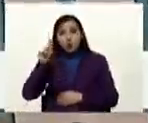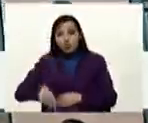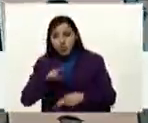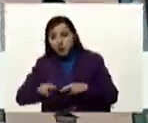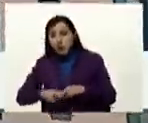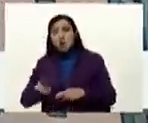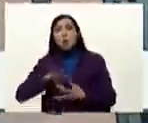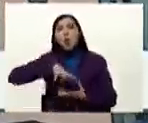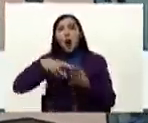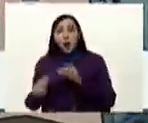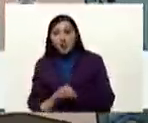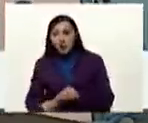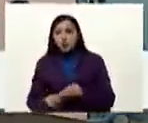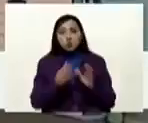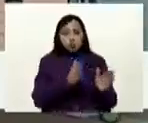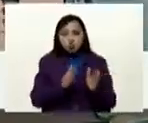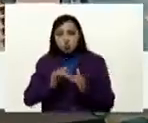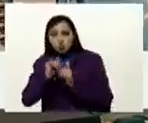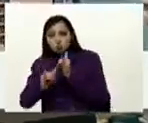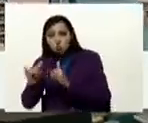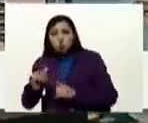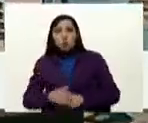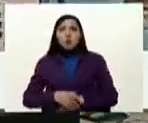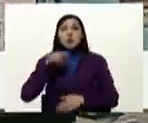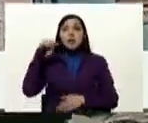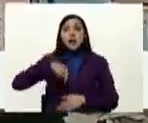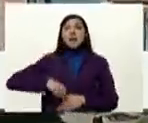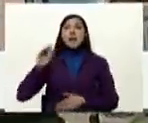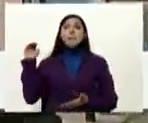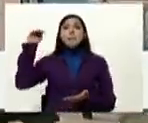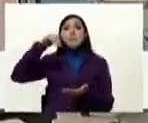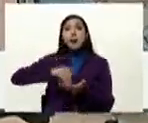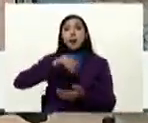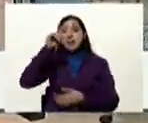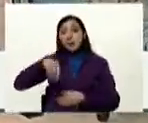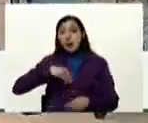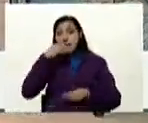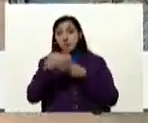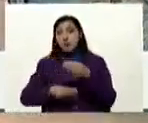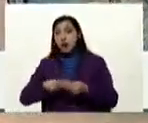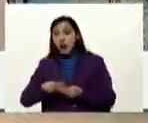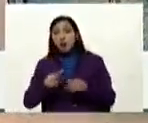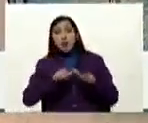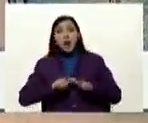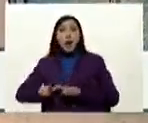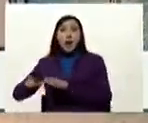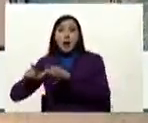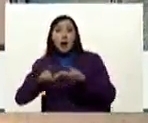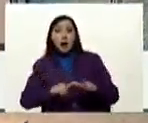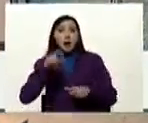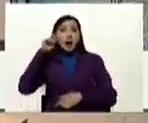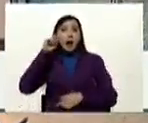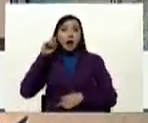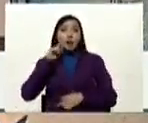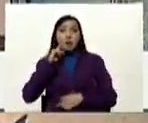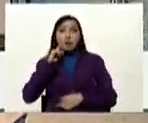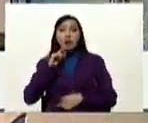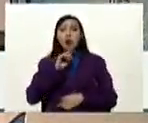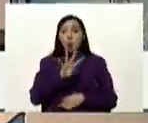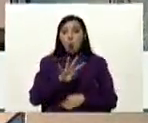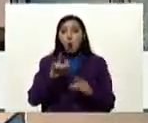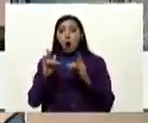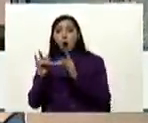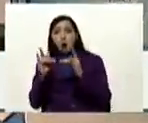muy importante que ha sido para nuestro estado de Aragua, que ha sido la creación de la sala de maternas críticas con 4 camas